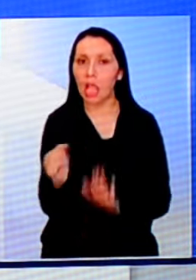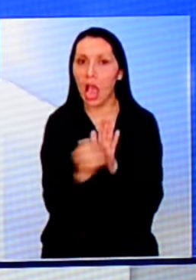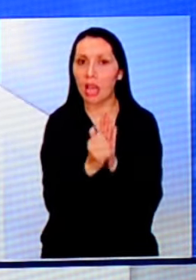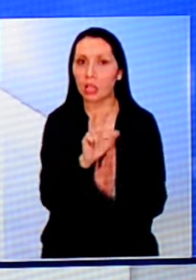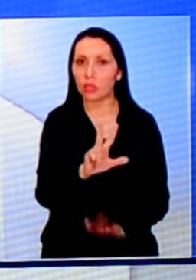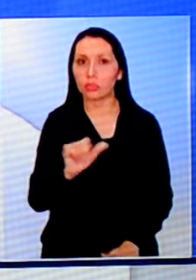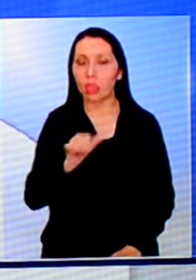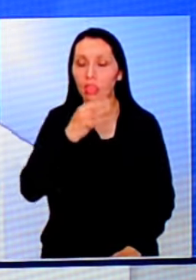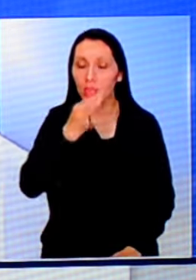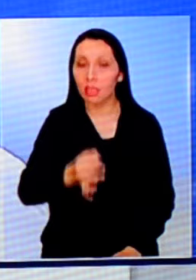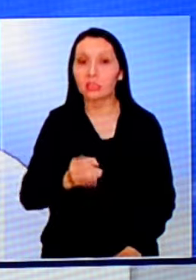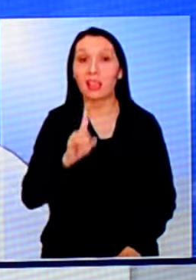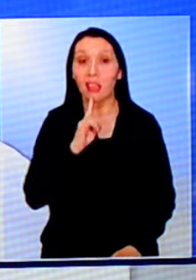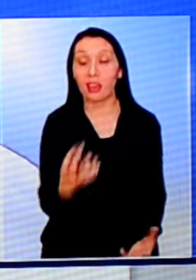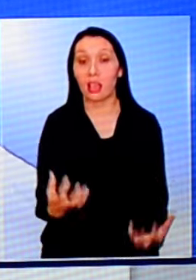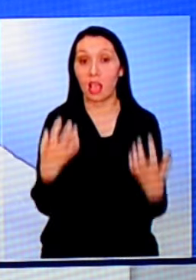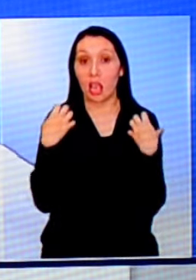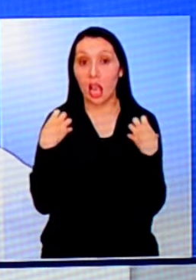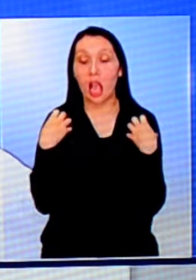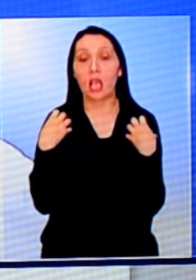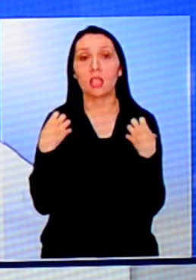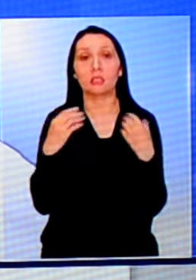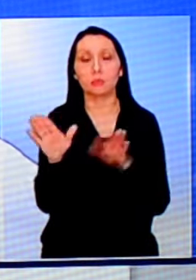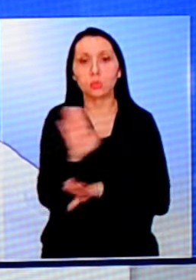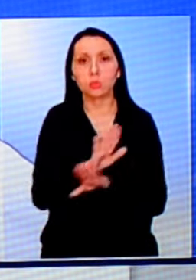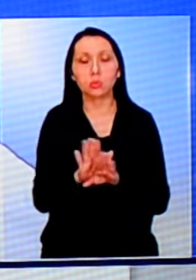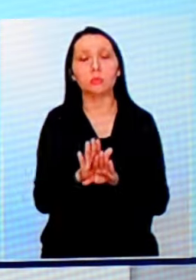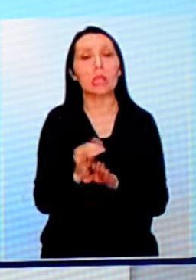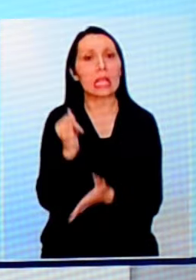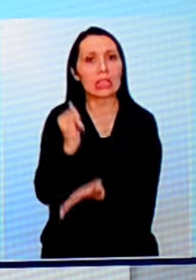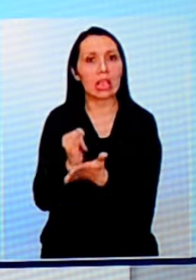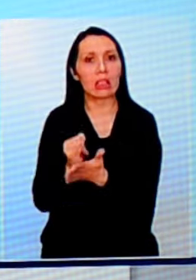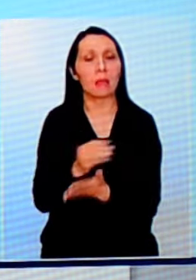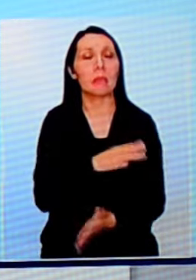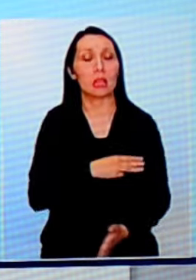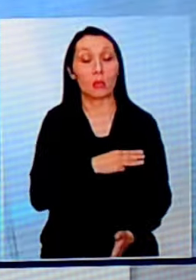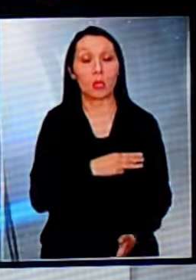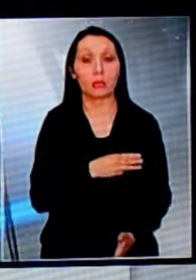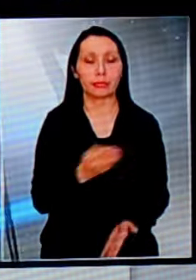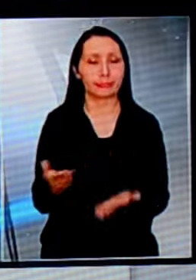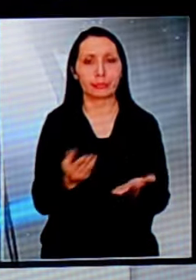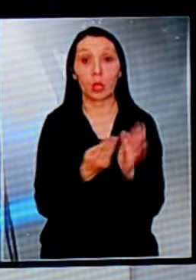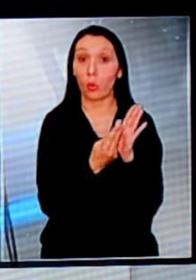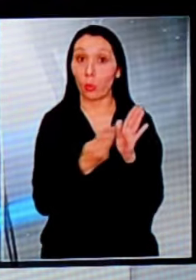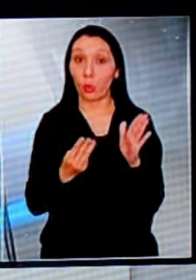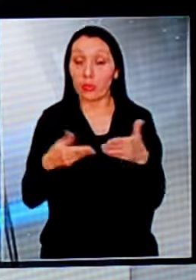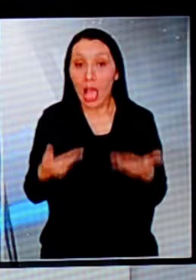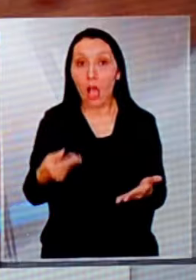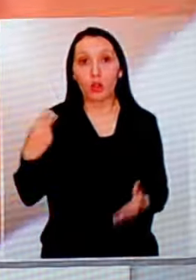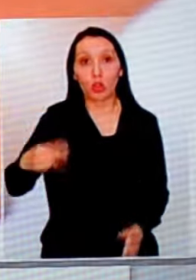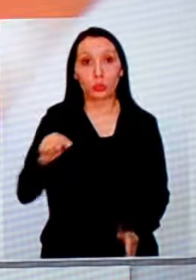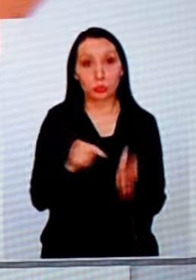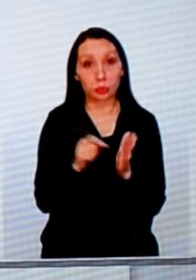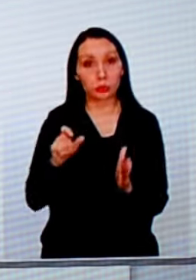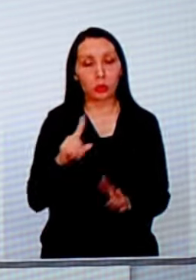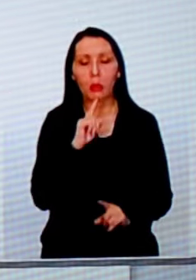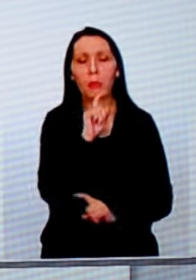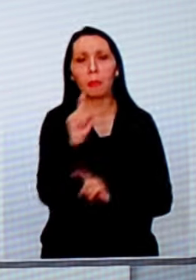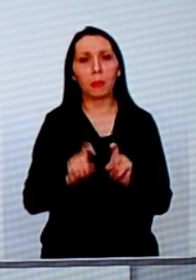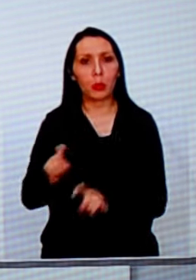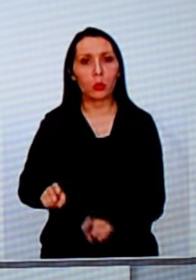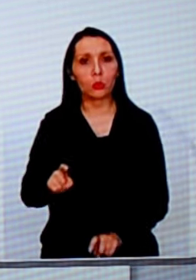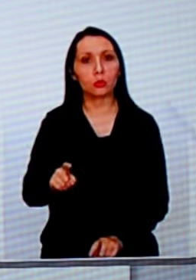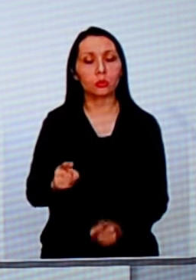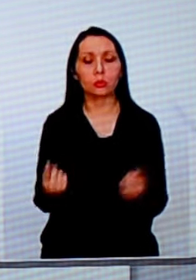86 que quien está a cargo de la Comisión Regional del Medio Ambiente es el Intendente Metropolitano. En nuestro sitio web, ahoranoticias.cl, preguntamos por el candidato